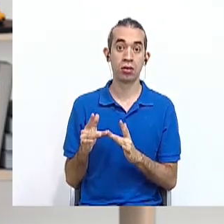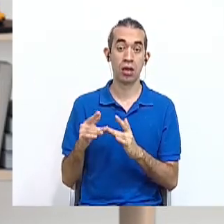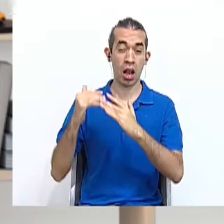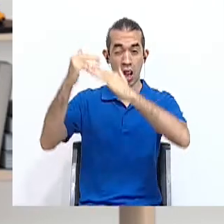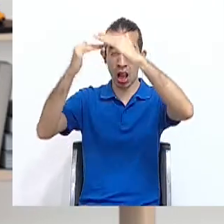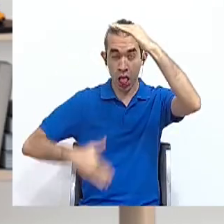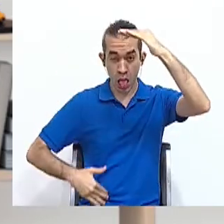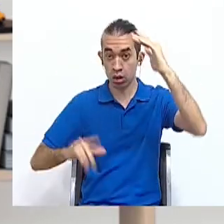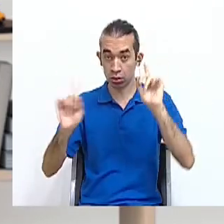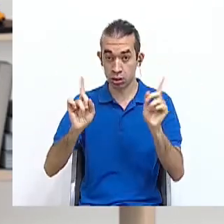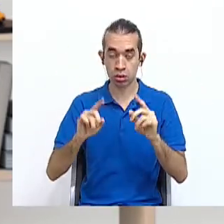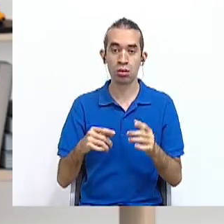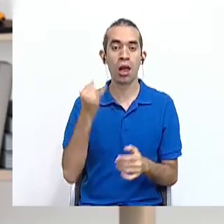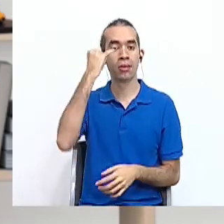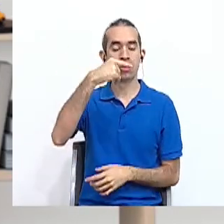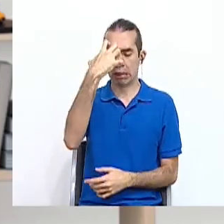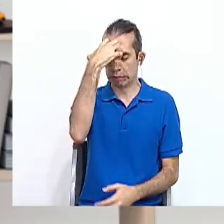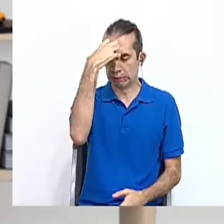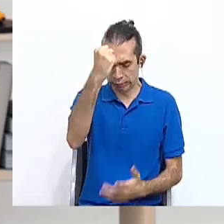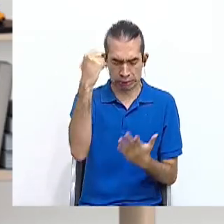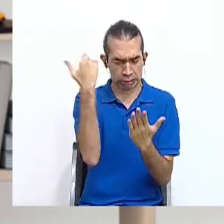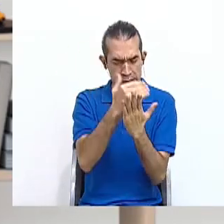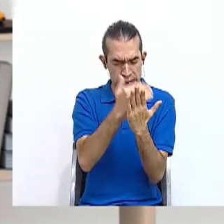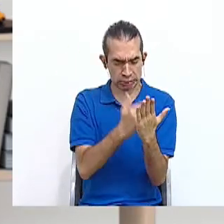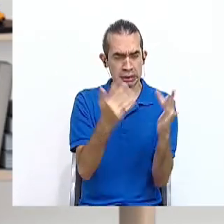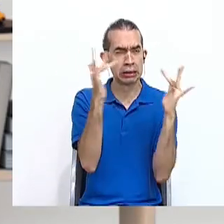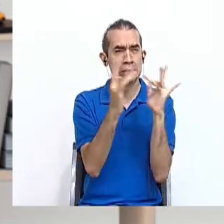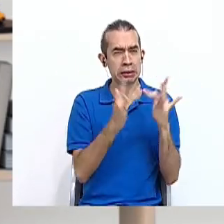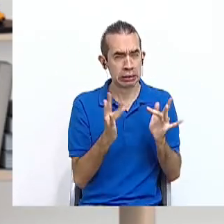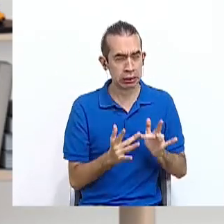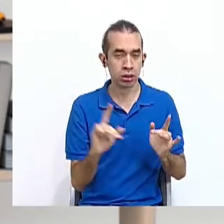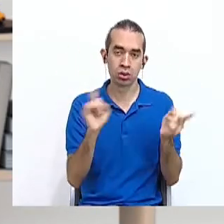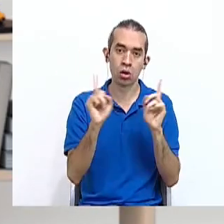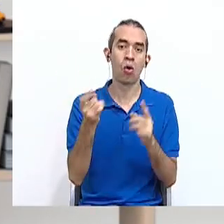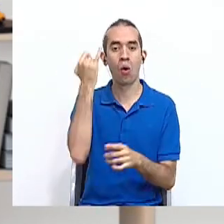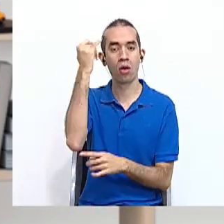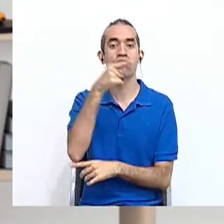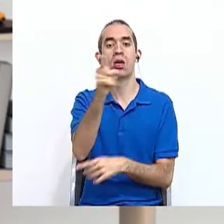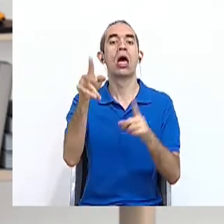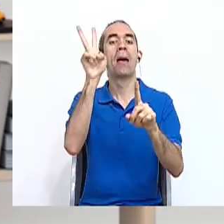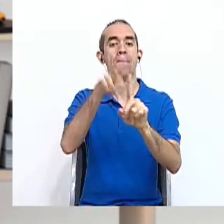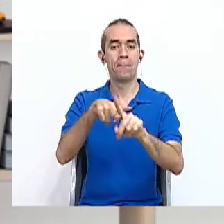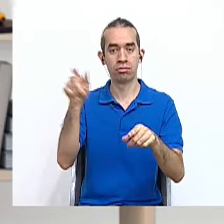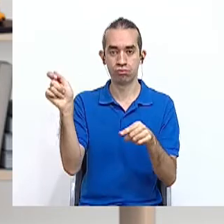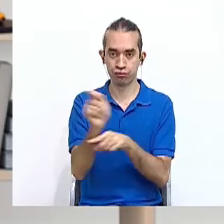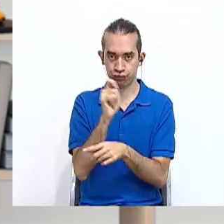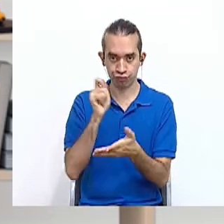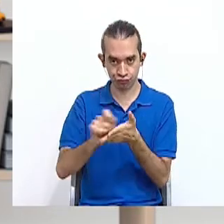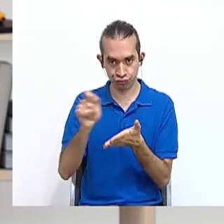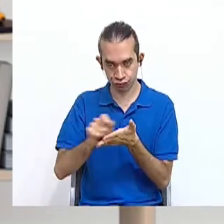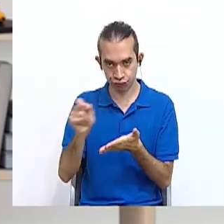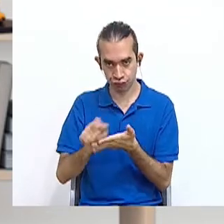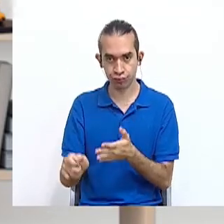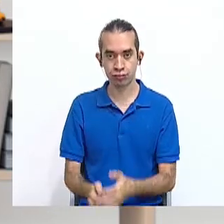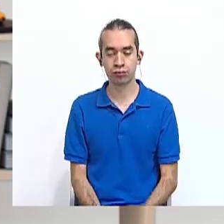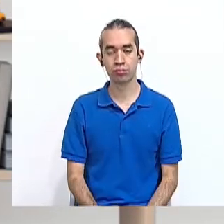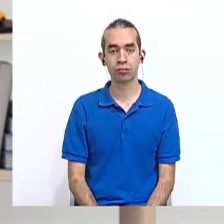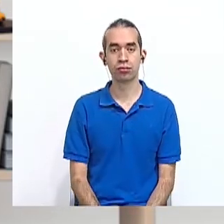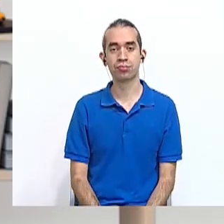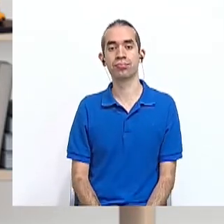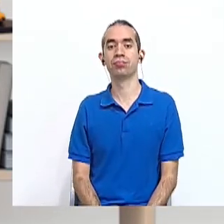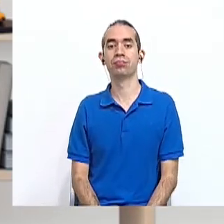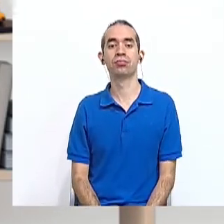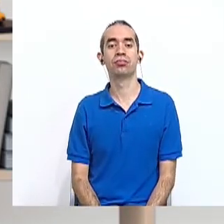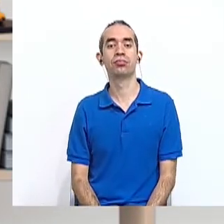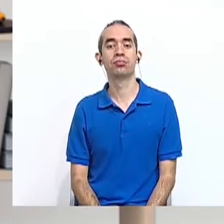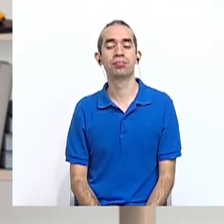grande? Porque la idea no es que usted se aprenda el conector de memoria. ¿Cuál es la idea? Que lo utilice. ¿Está bien? Que utilice el conector y